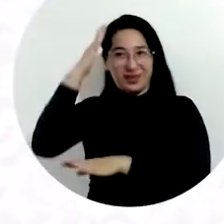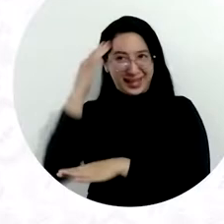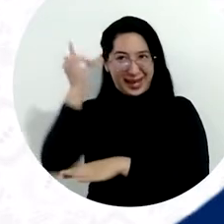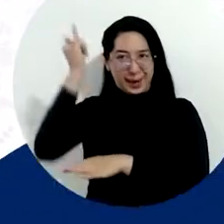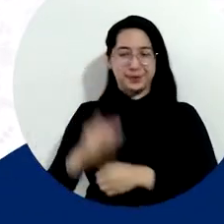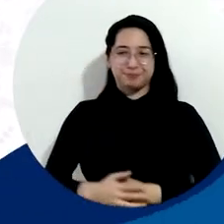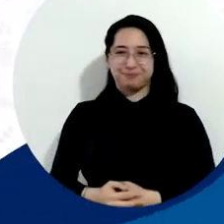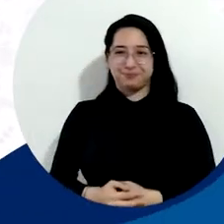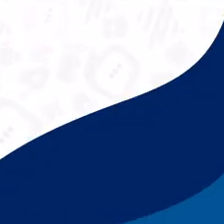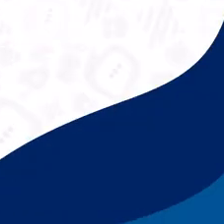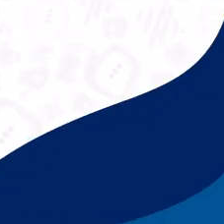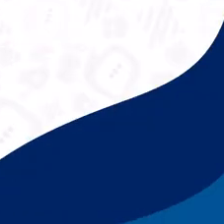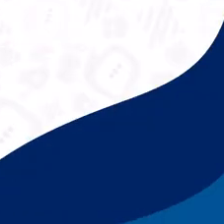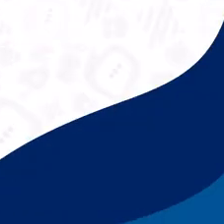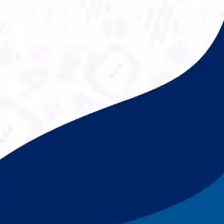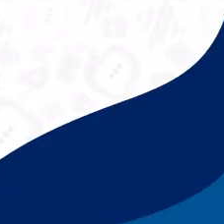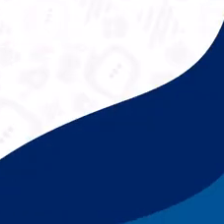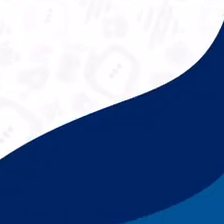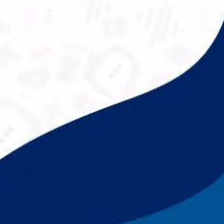académicas.